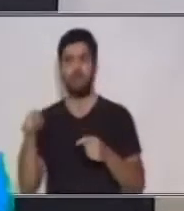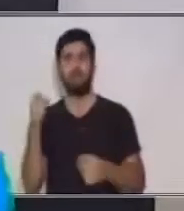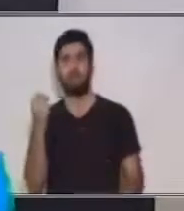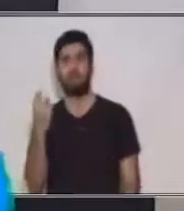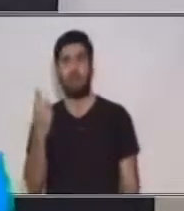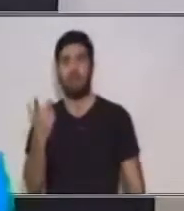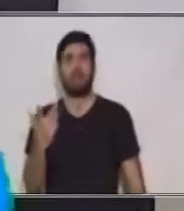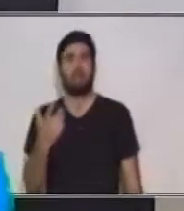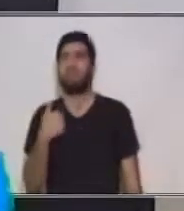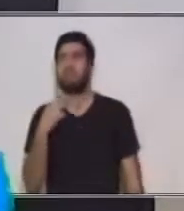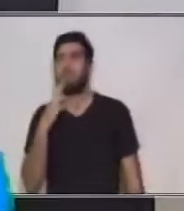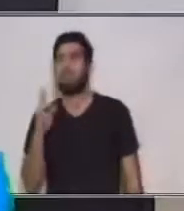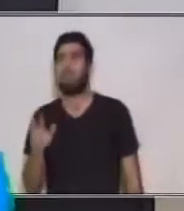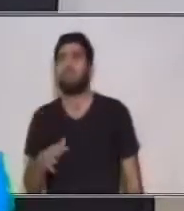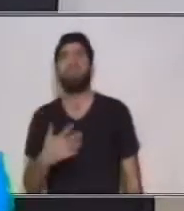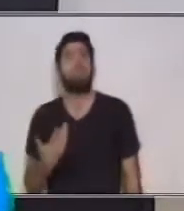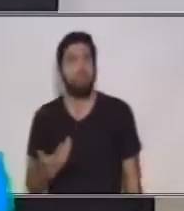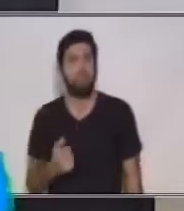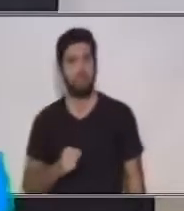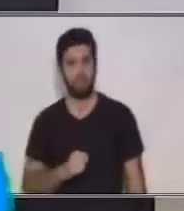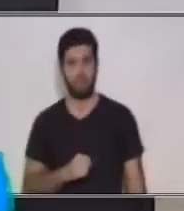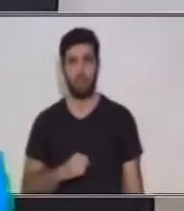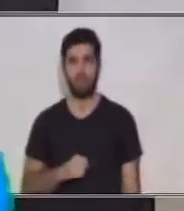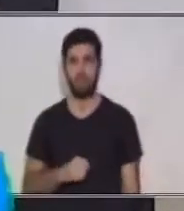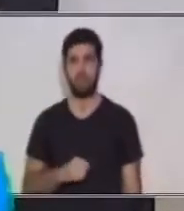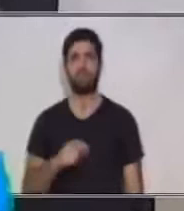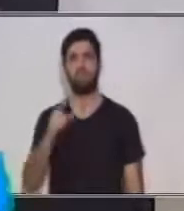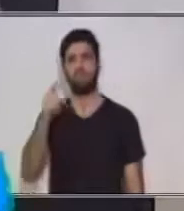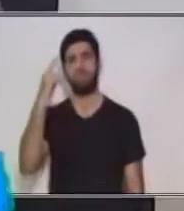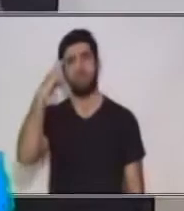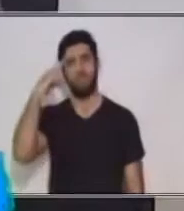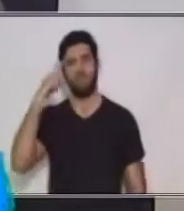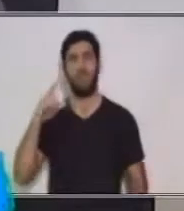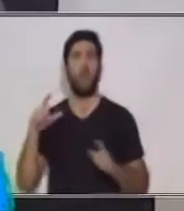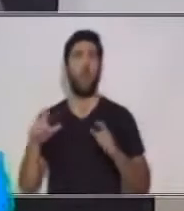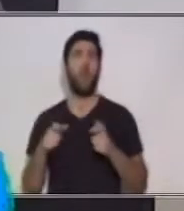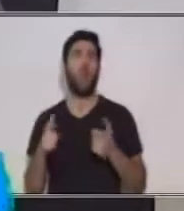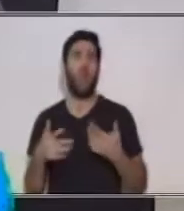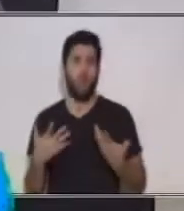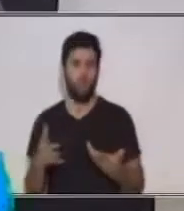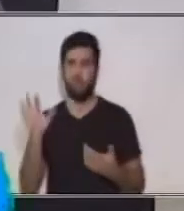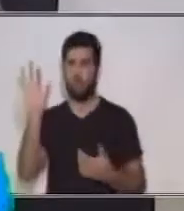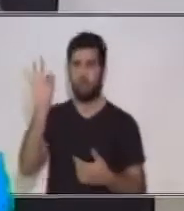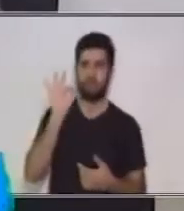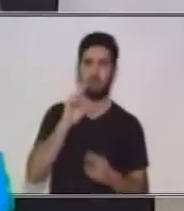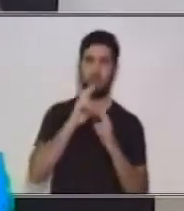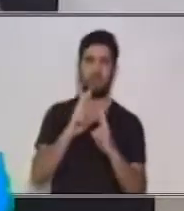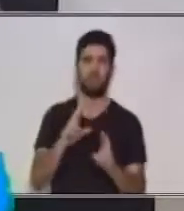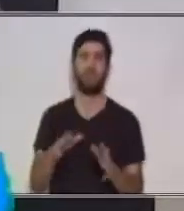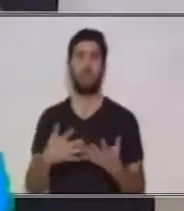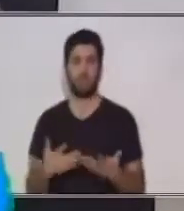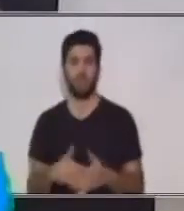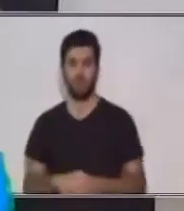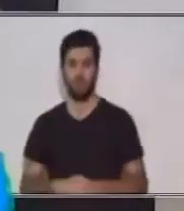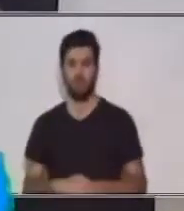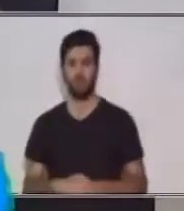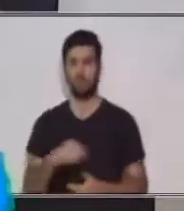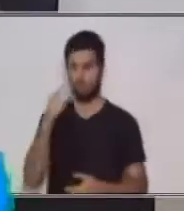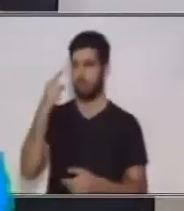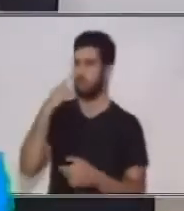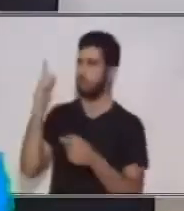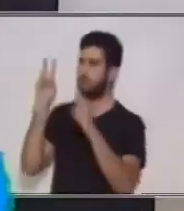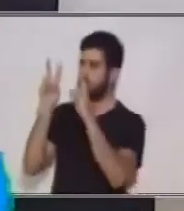este caso es por este lado. ¿Cómo podemos encontrar la medida de ese lado? A ver, pensemos,